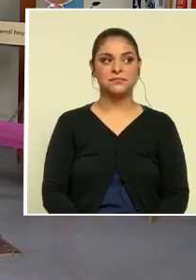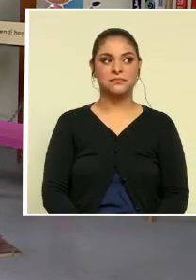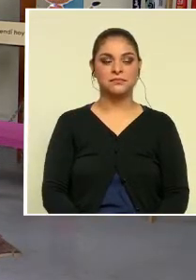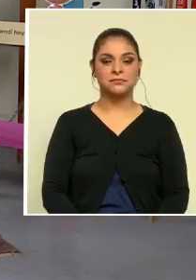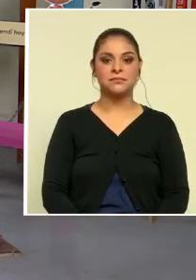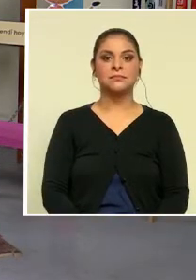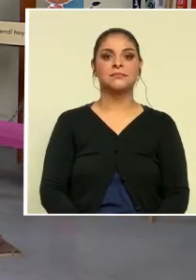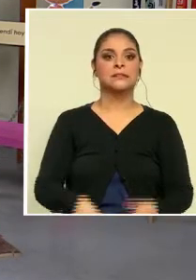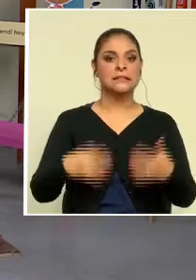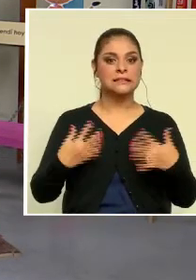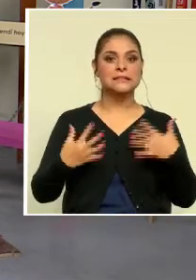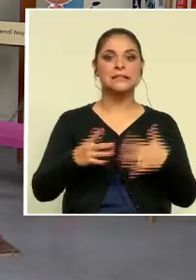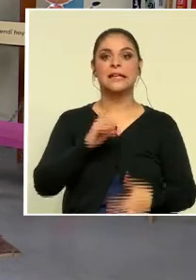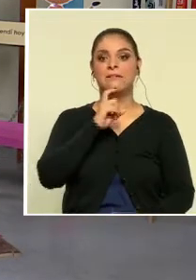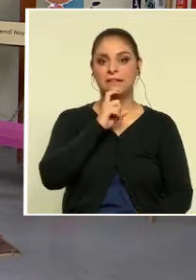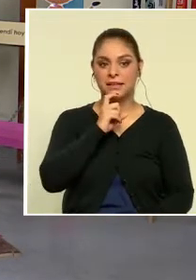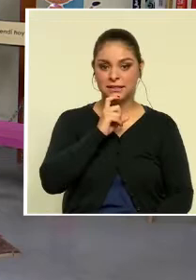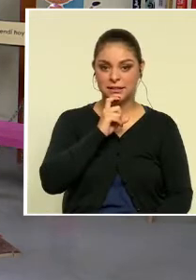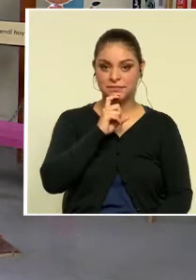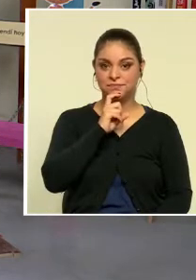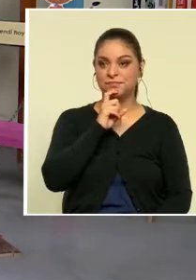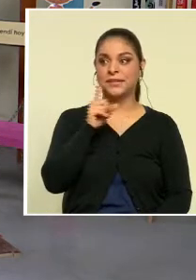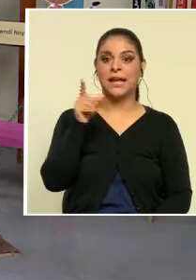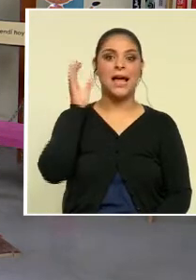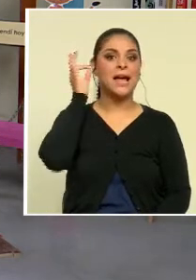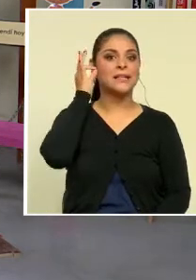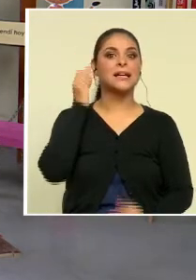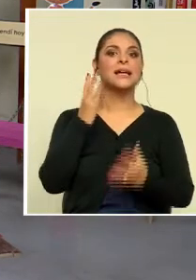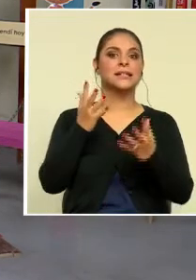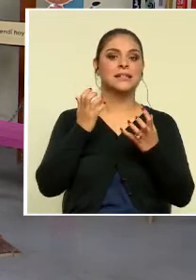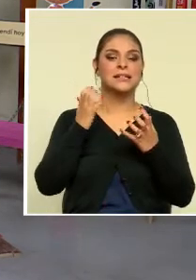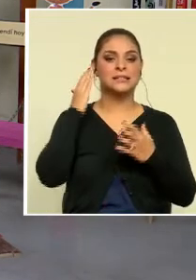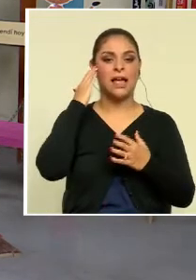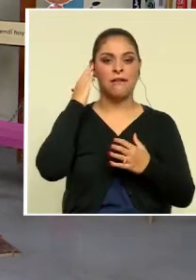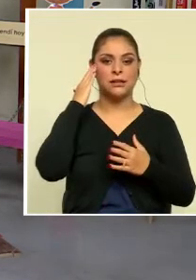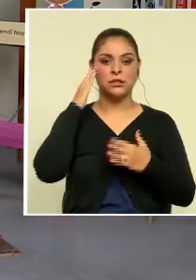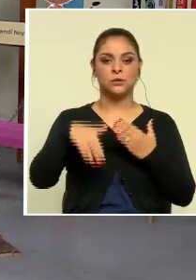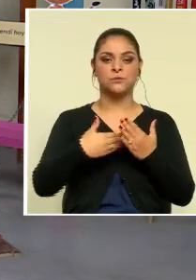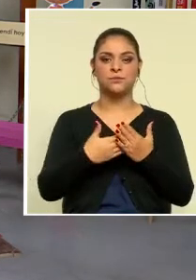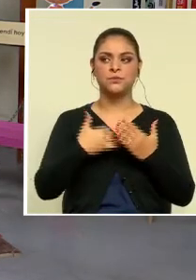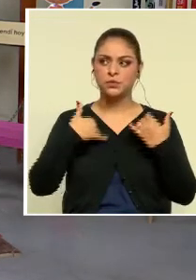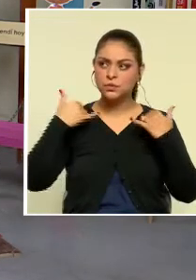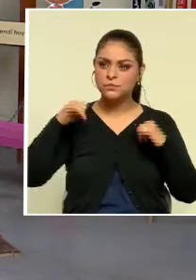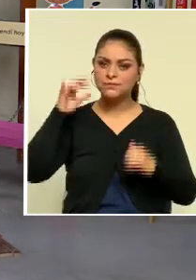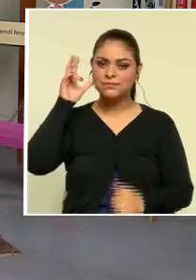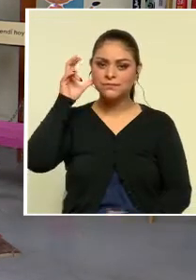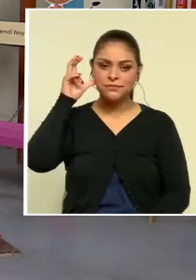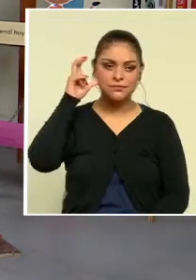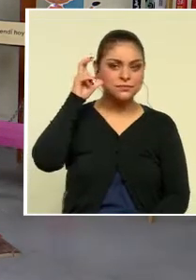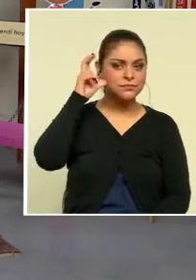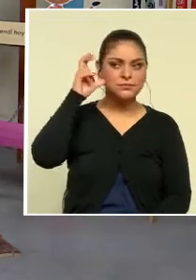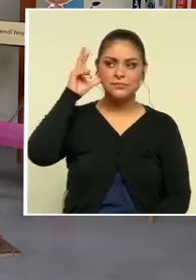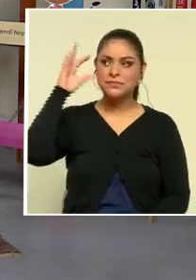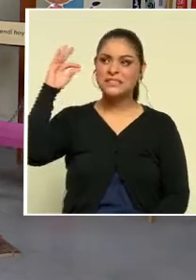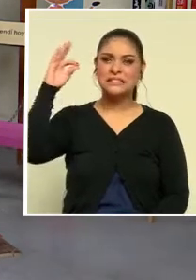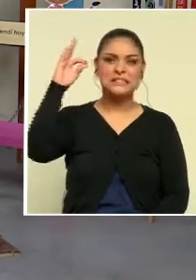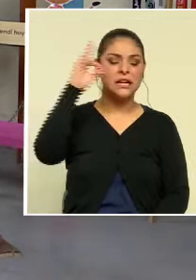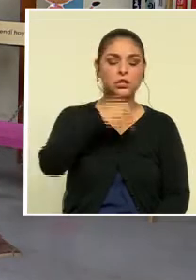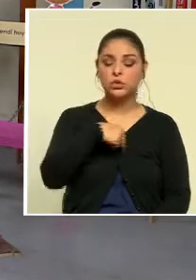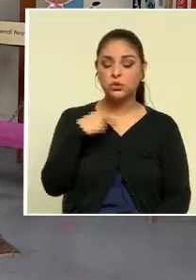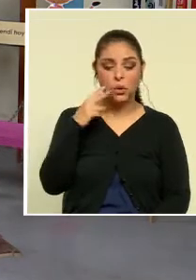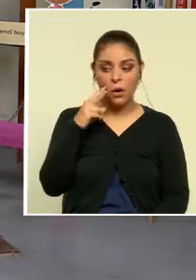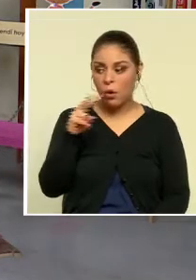qué difícil ha sido es que ella quiere saberlo todo ahora escucha escucha donde estaba niñas que yo no percibo